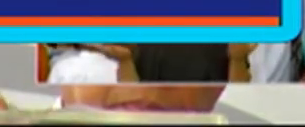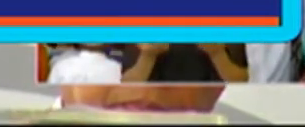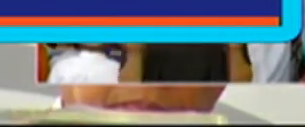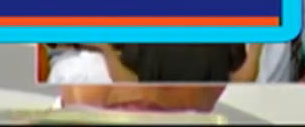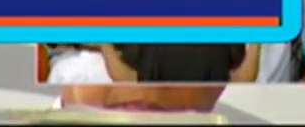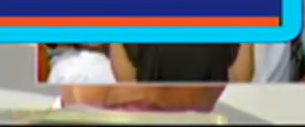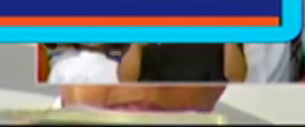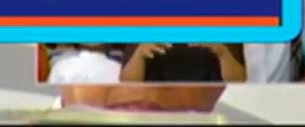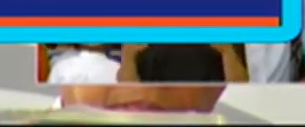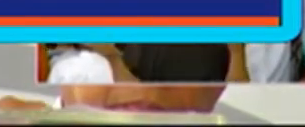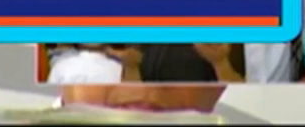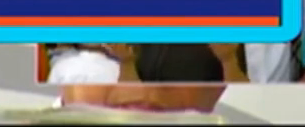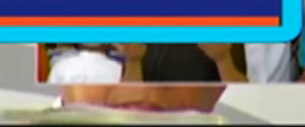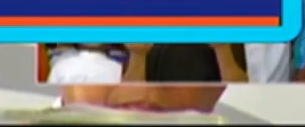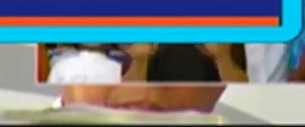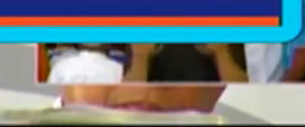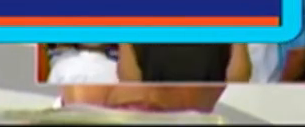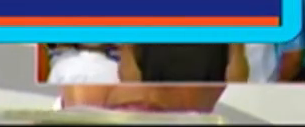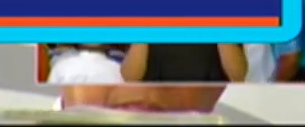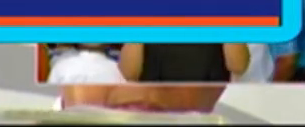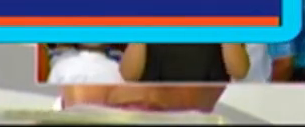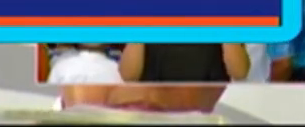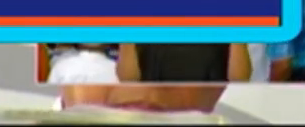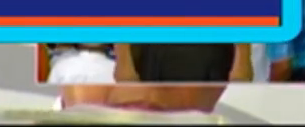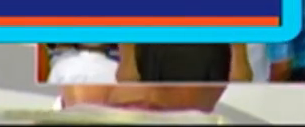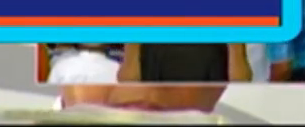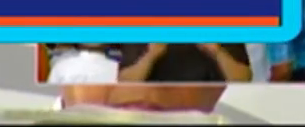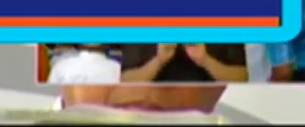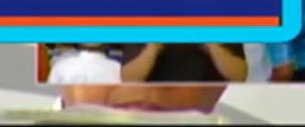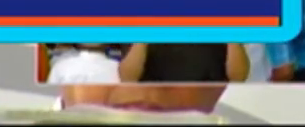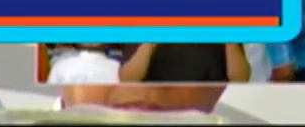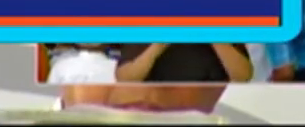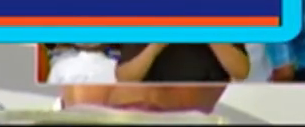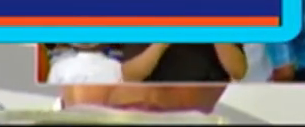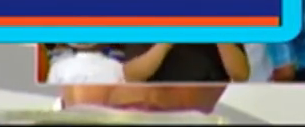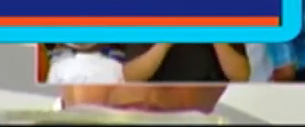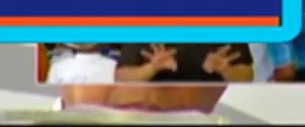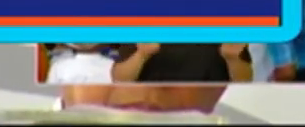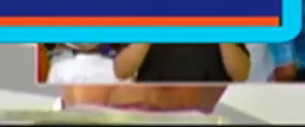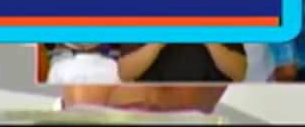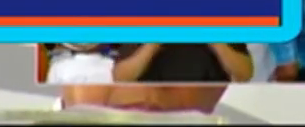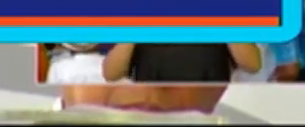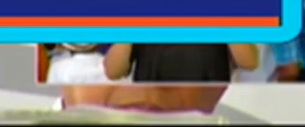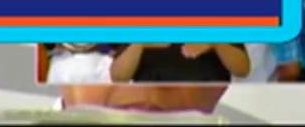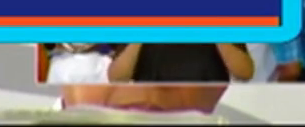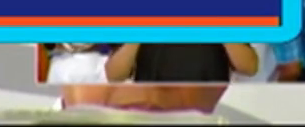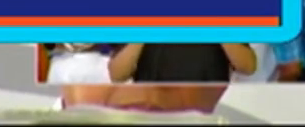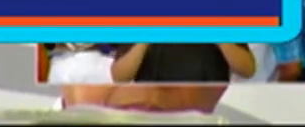hoy, en este acto, es un claro indicativo de la importancia que le atribuye a la